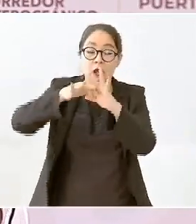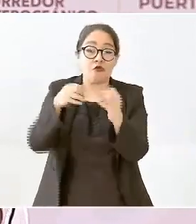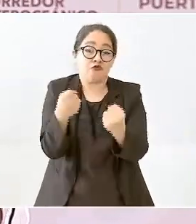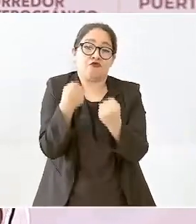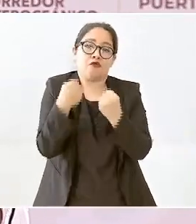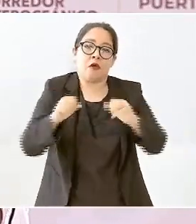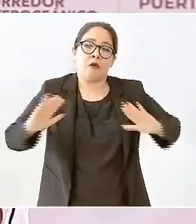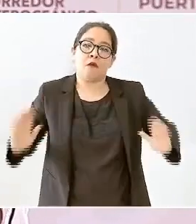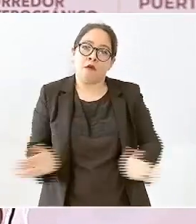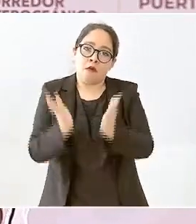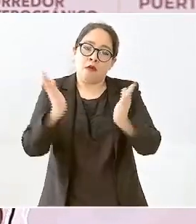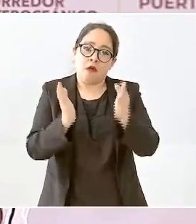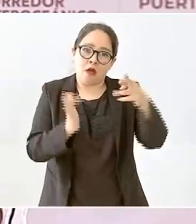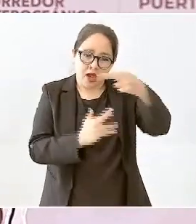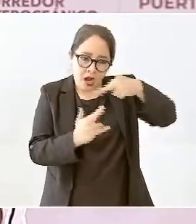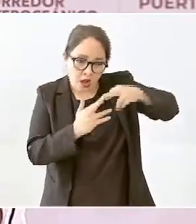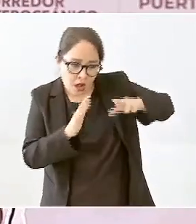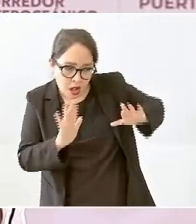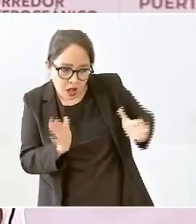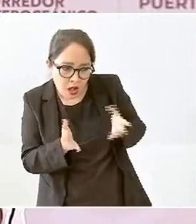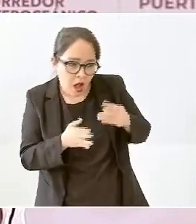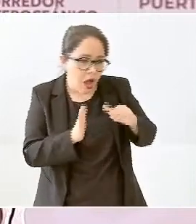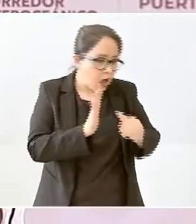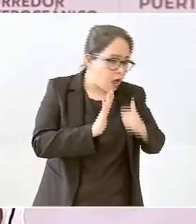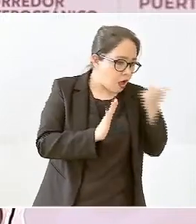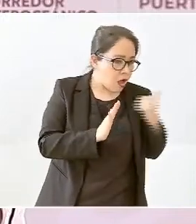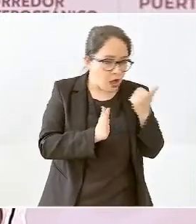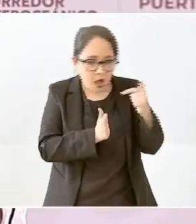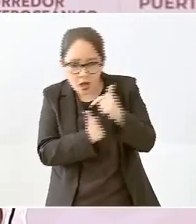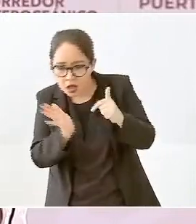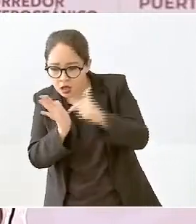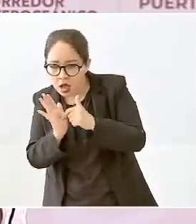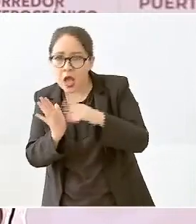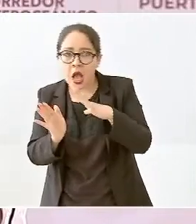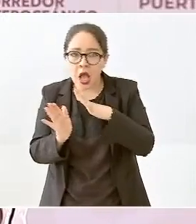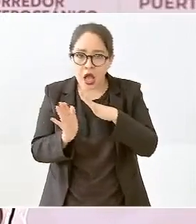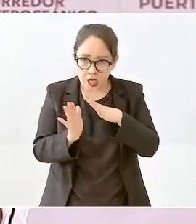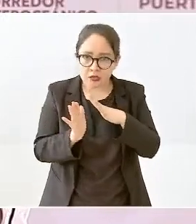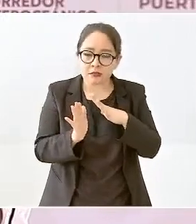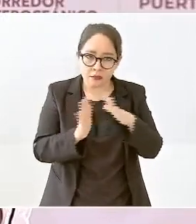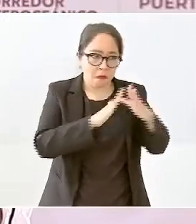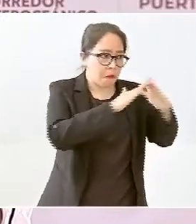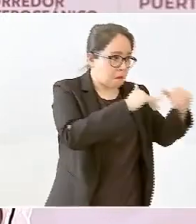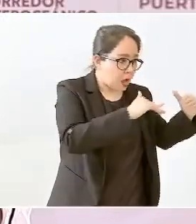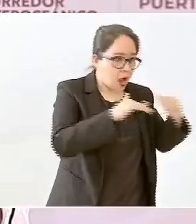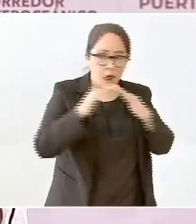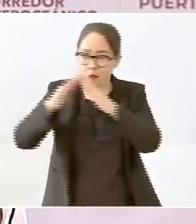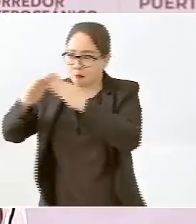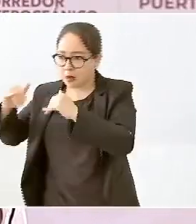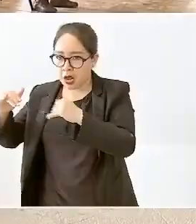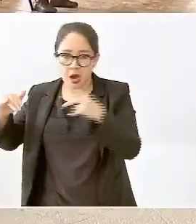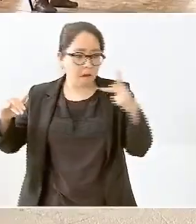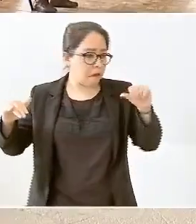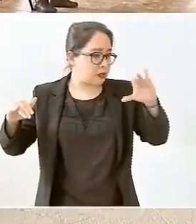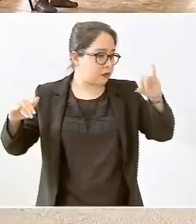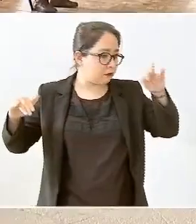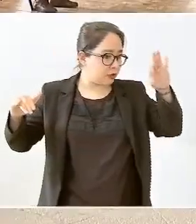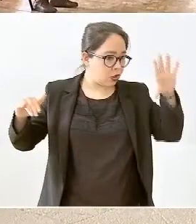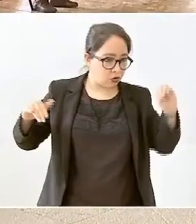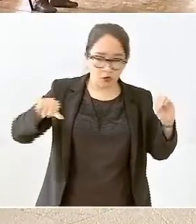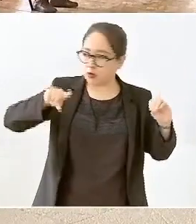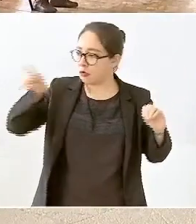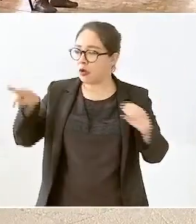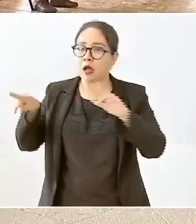potencializará la región y aprovechará la ubicación estratégica que tiene la franja interoceánica entre el Pacífico y el